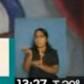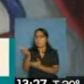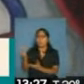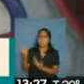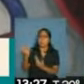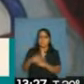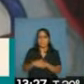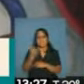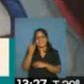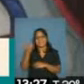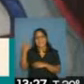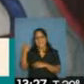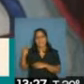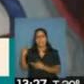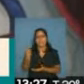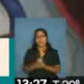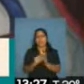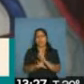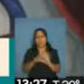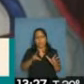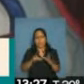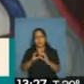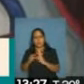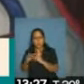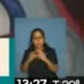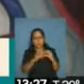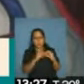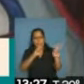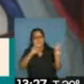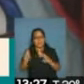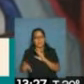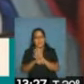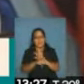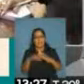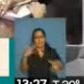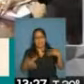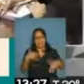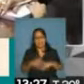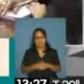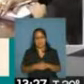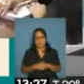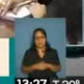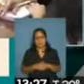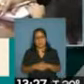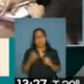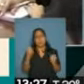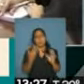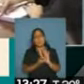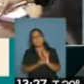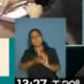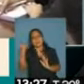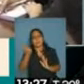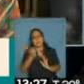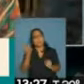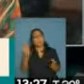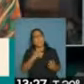ministros a las distintas comisiones a hablar de la problemática de la ley de emergencia y del por qué se pretende sacar esta ley de emergencia,